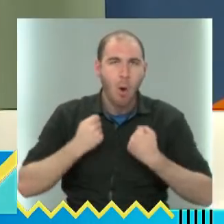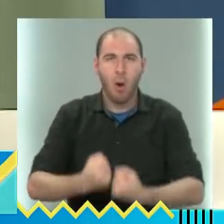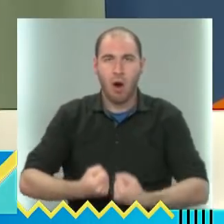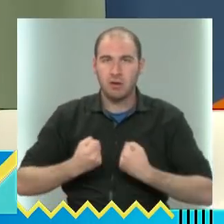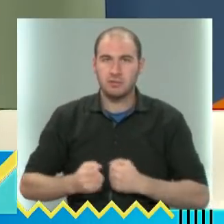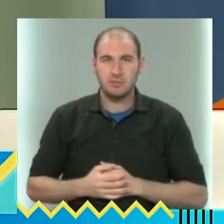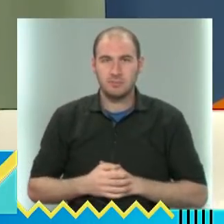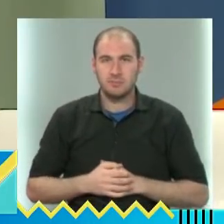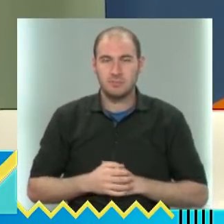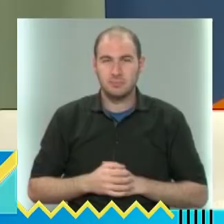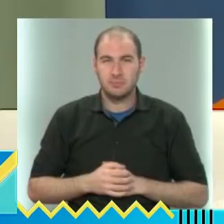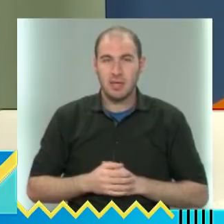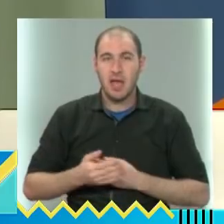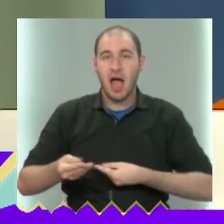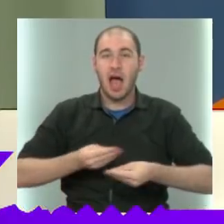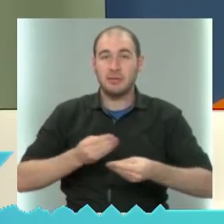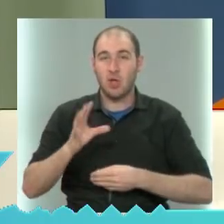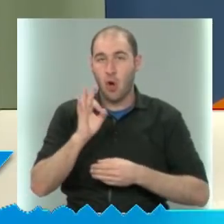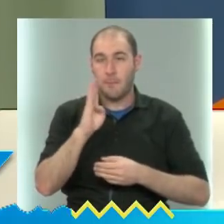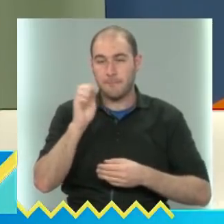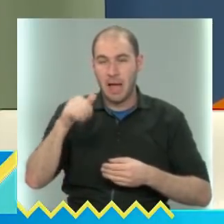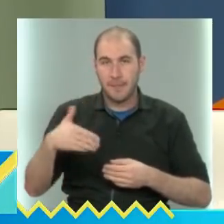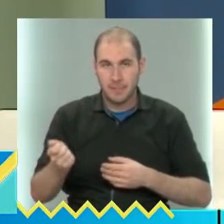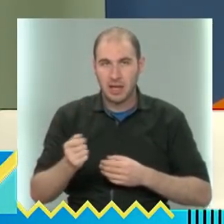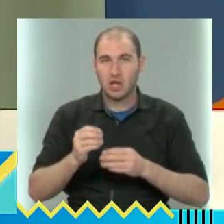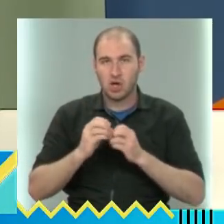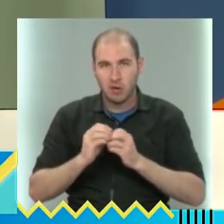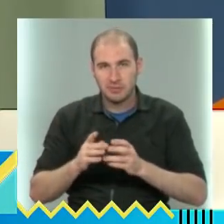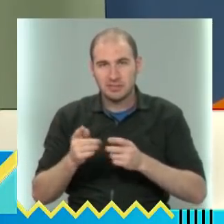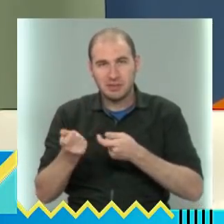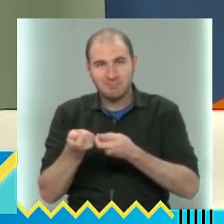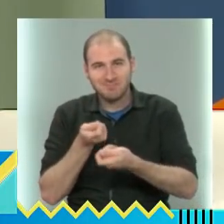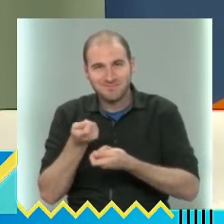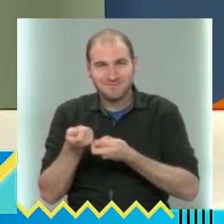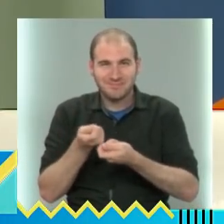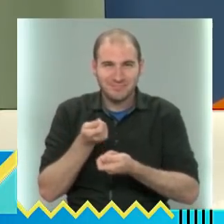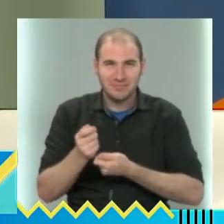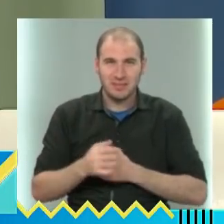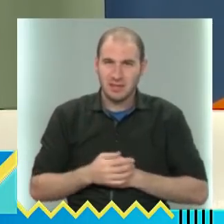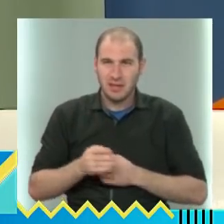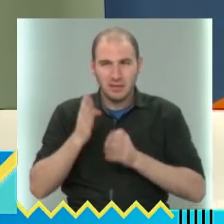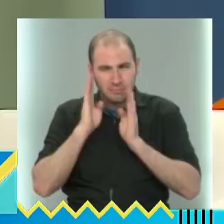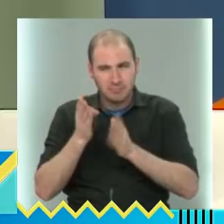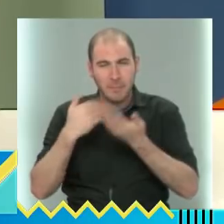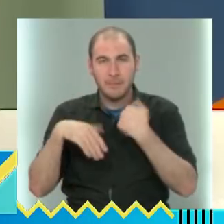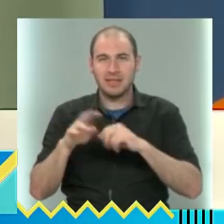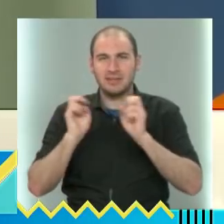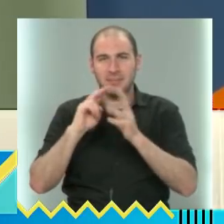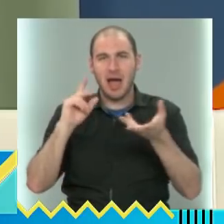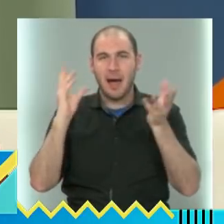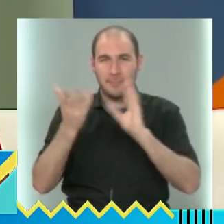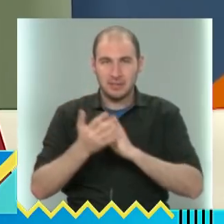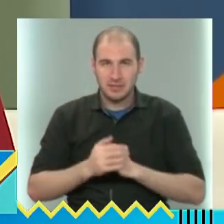poderosísimo. Y de hecho, la administración Obama empezó a manejar un poco, prestar un poco más atención a las cuestiones